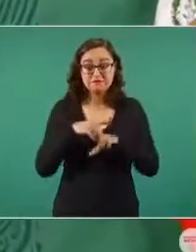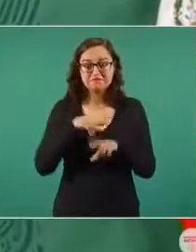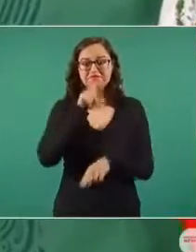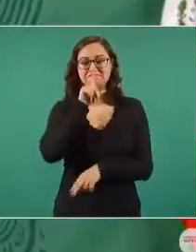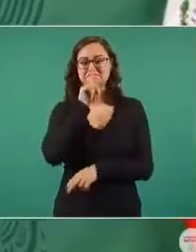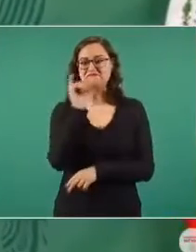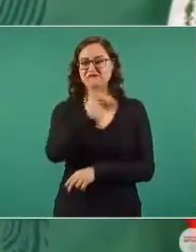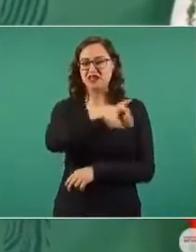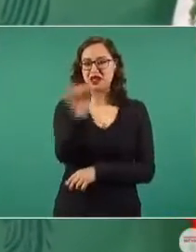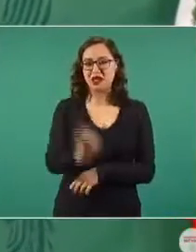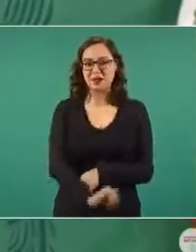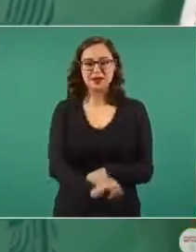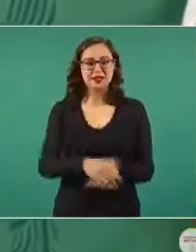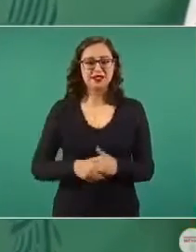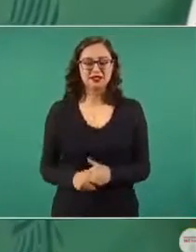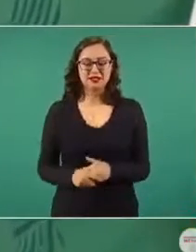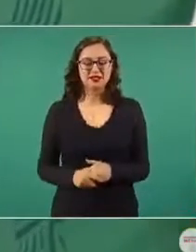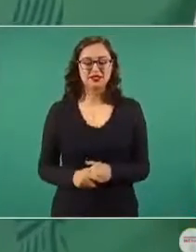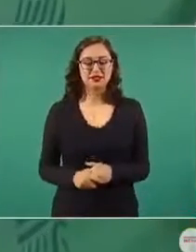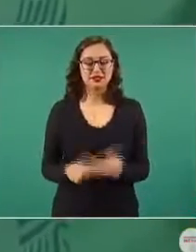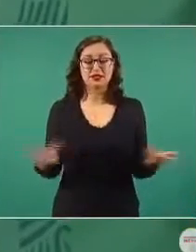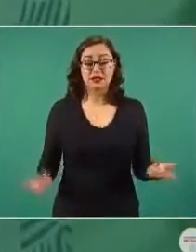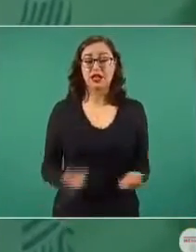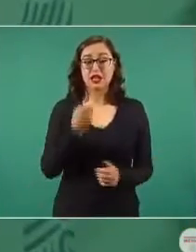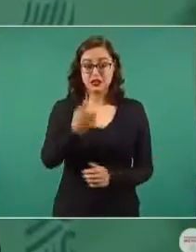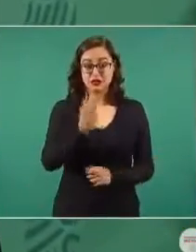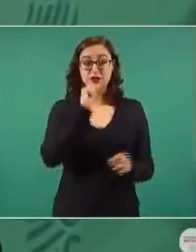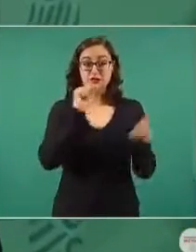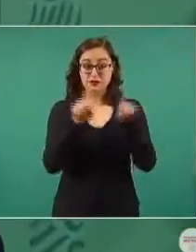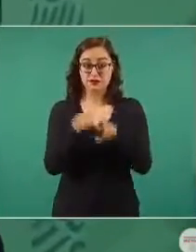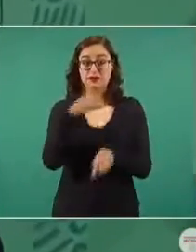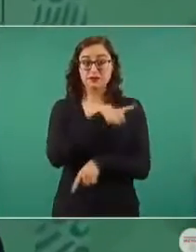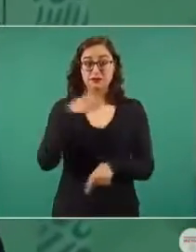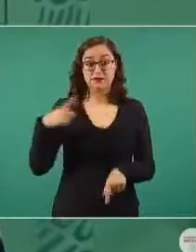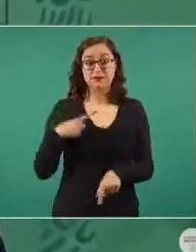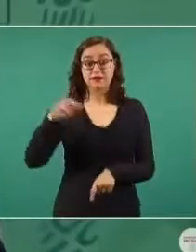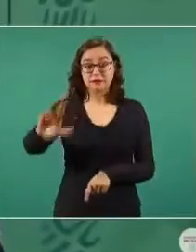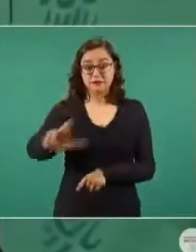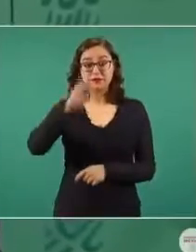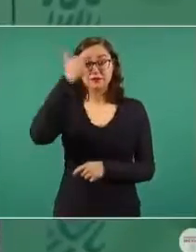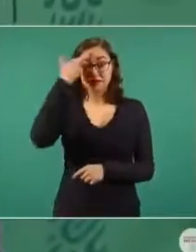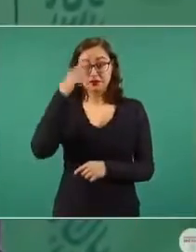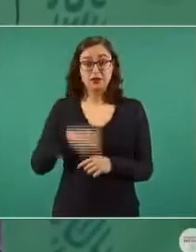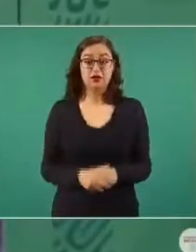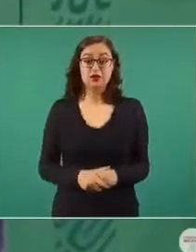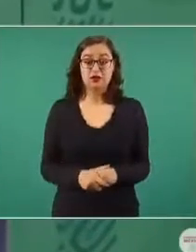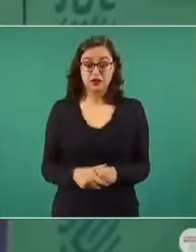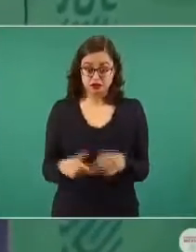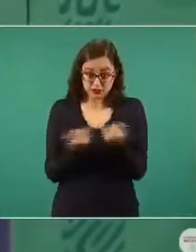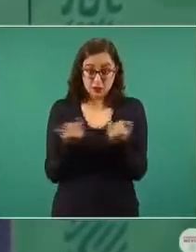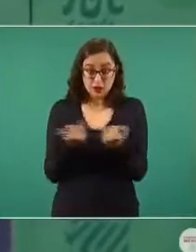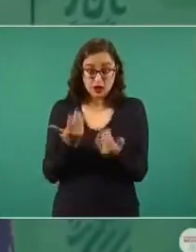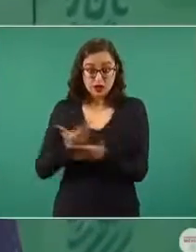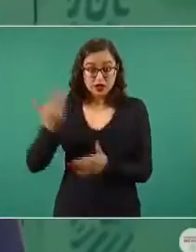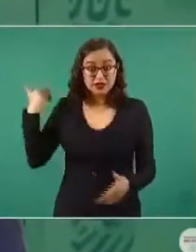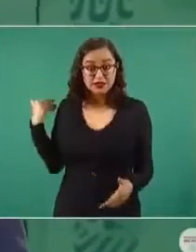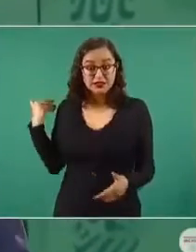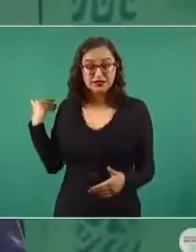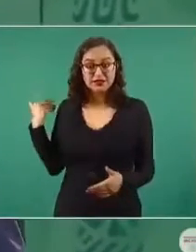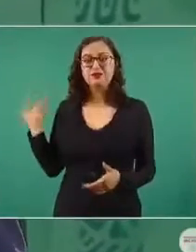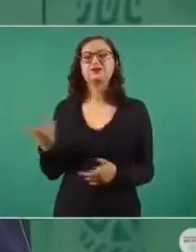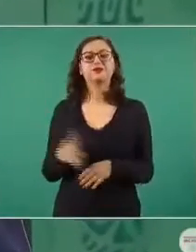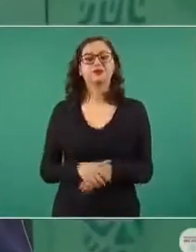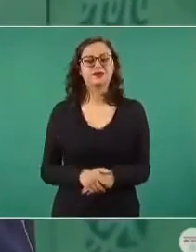Eso también lo digo porque se olvidan las cosas o se piensa que es lo mismo. Dicen